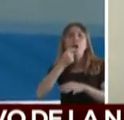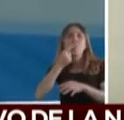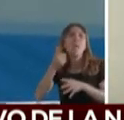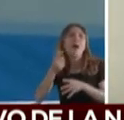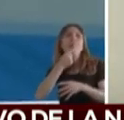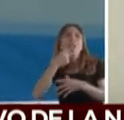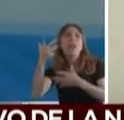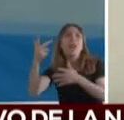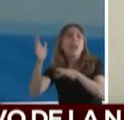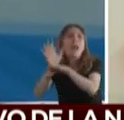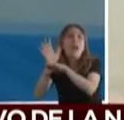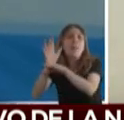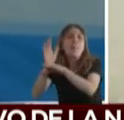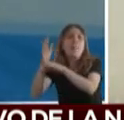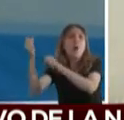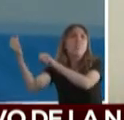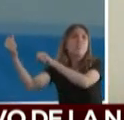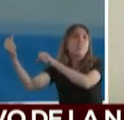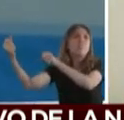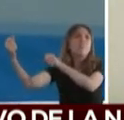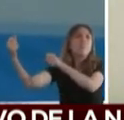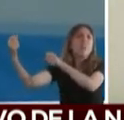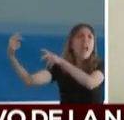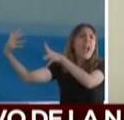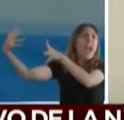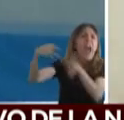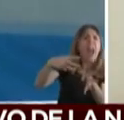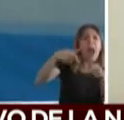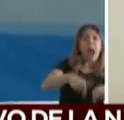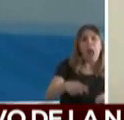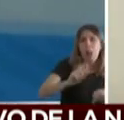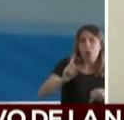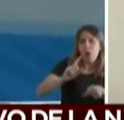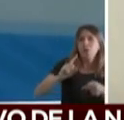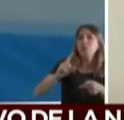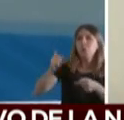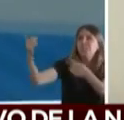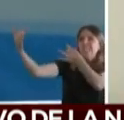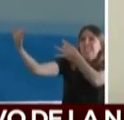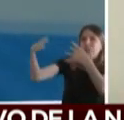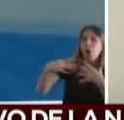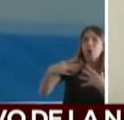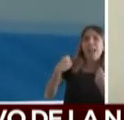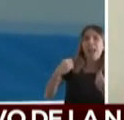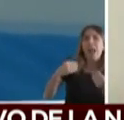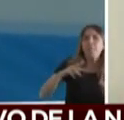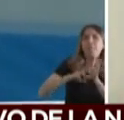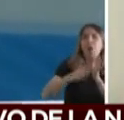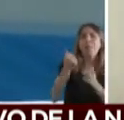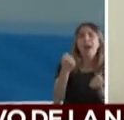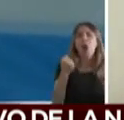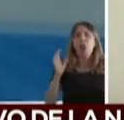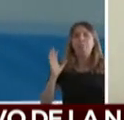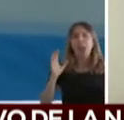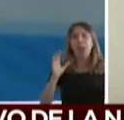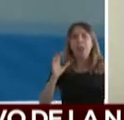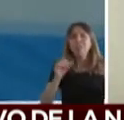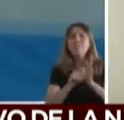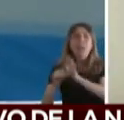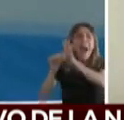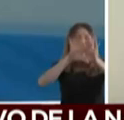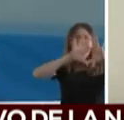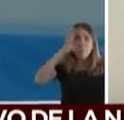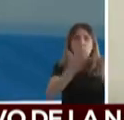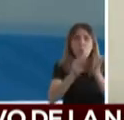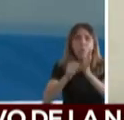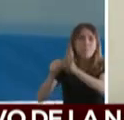más acuerdista. Bueno, ¿por qué todo eso, que era algo positivo, a poco de andar el gobierno, se modificó? Bueno, es algo que lo tiene que